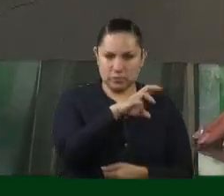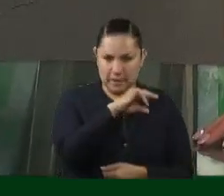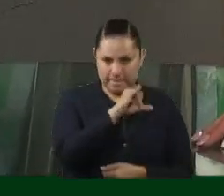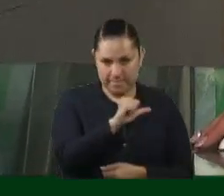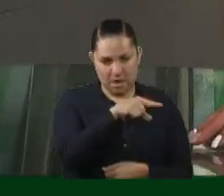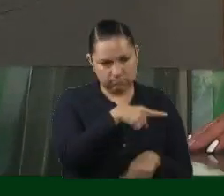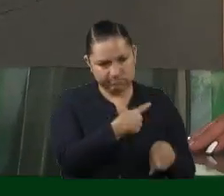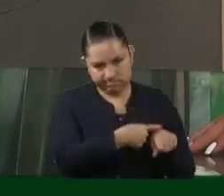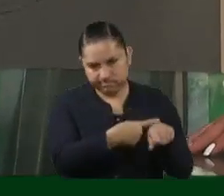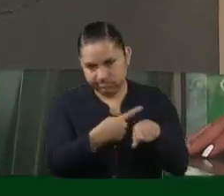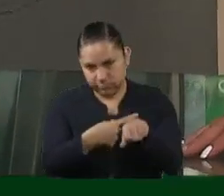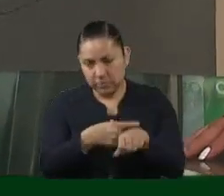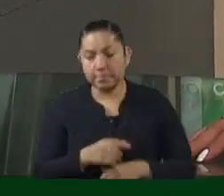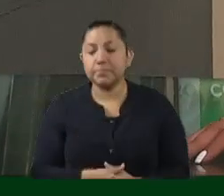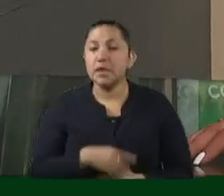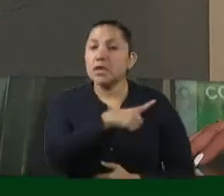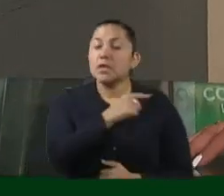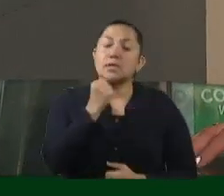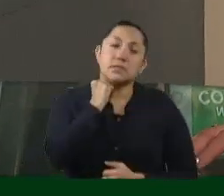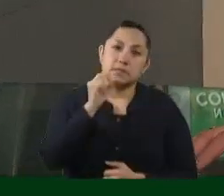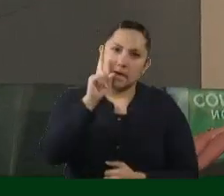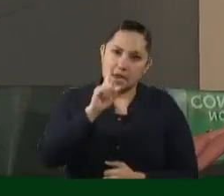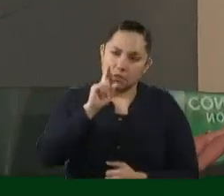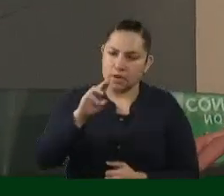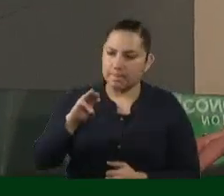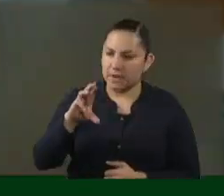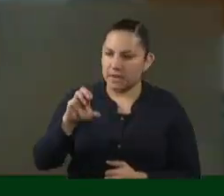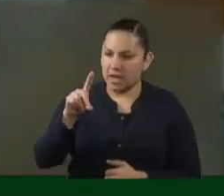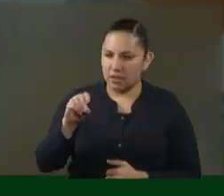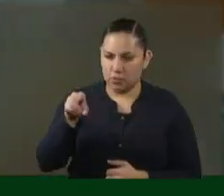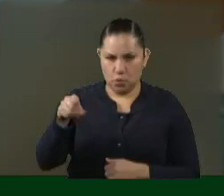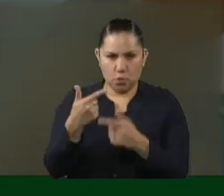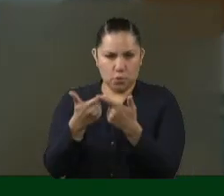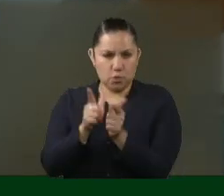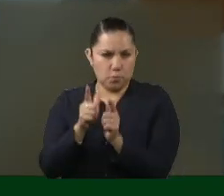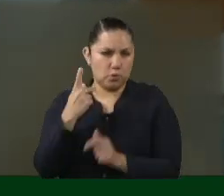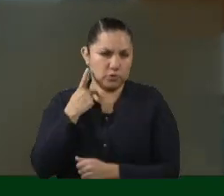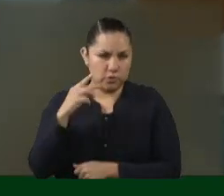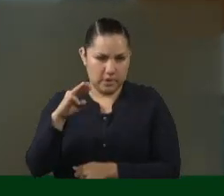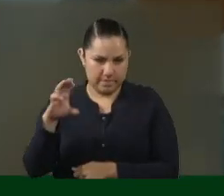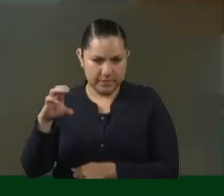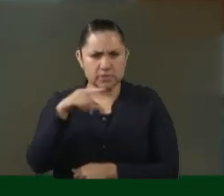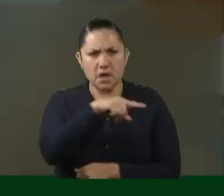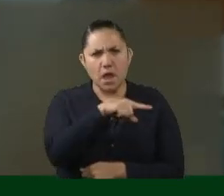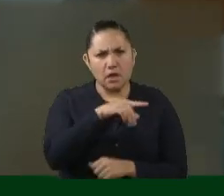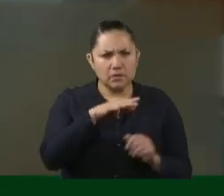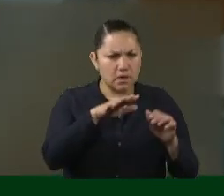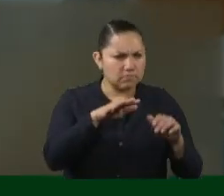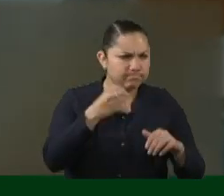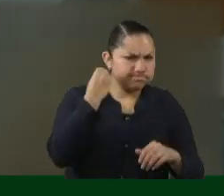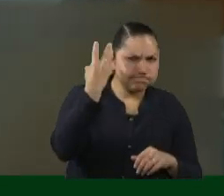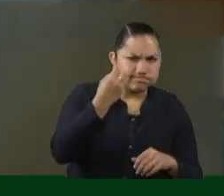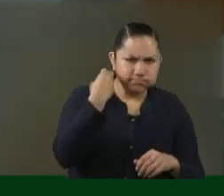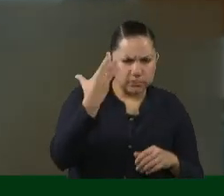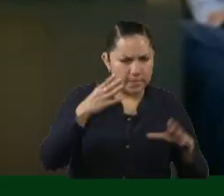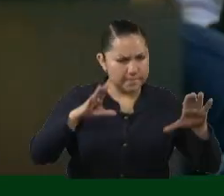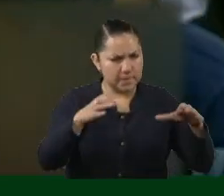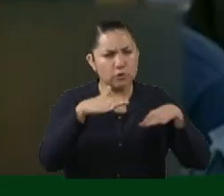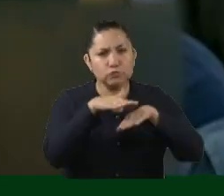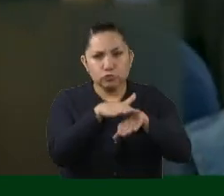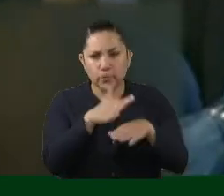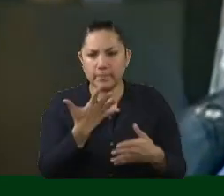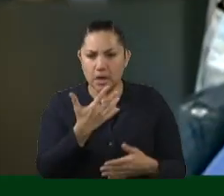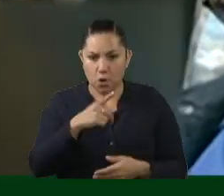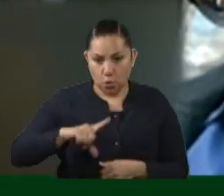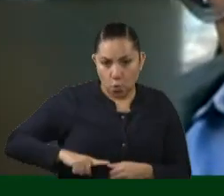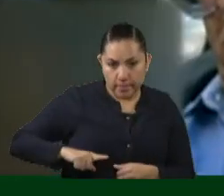por otro lado la senadora Patricia mercado de movimiento ciudadano convocó un encuentro sobre la democratización de las políticas públicas en el que se